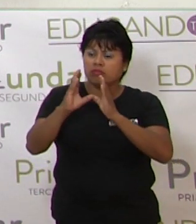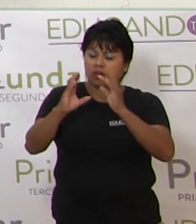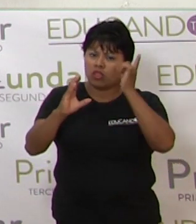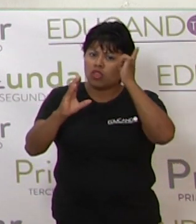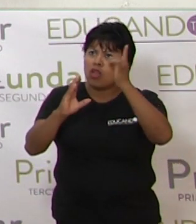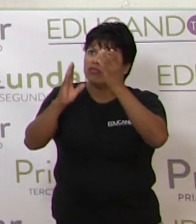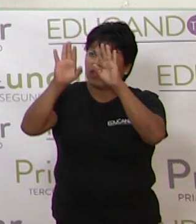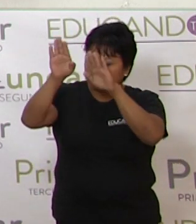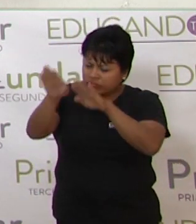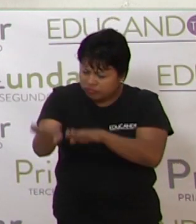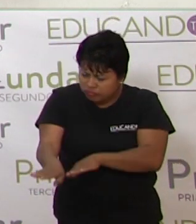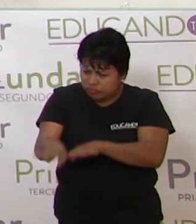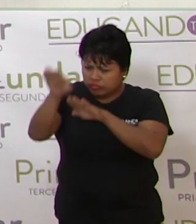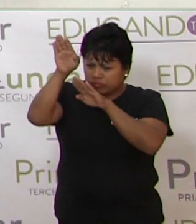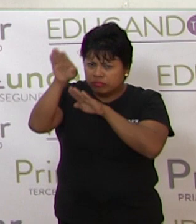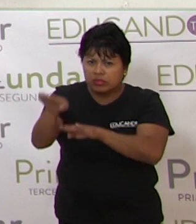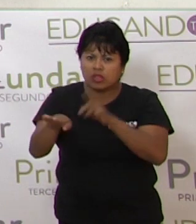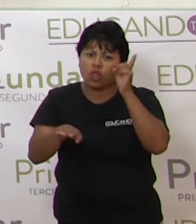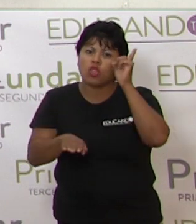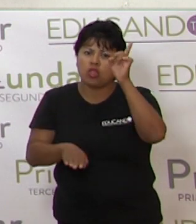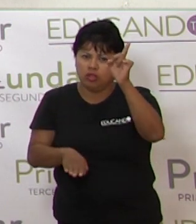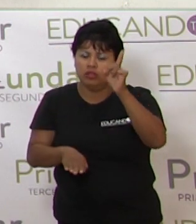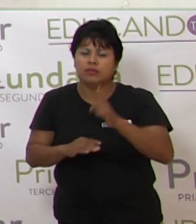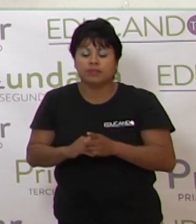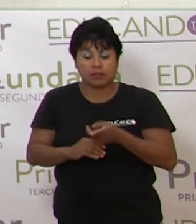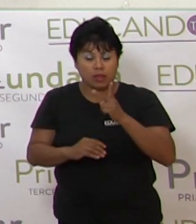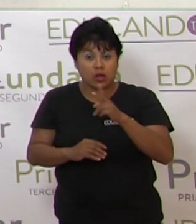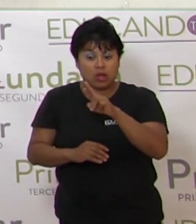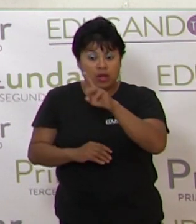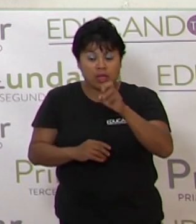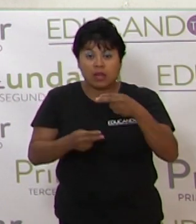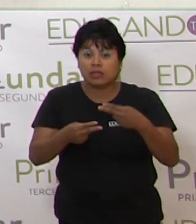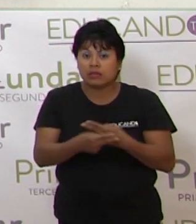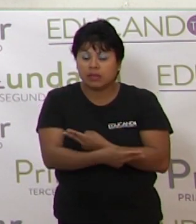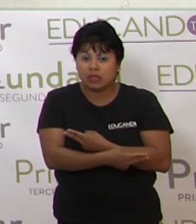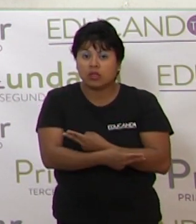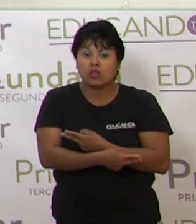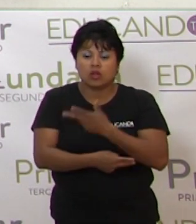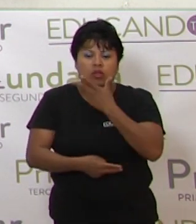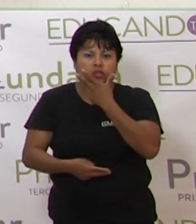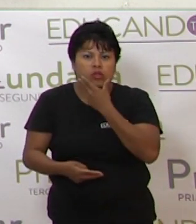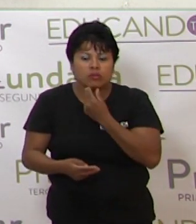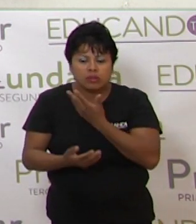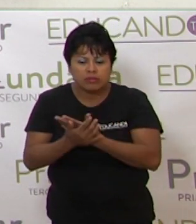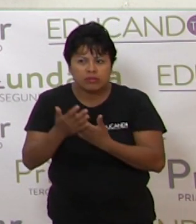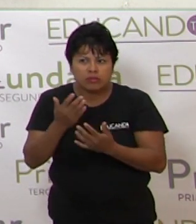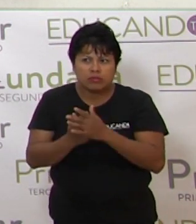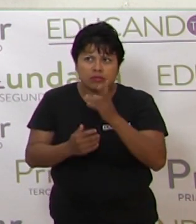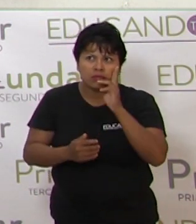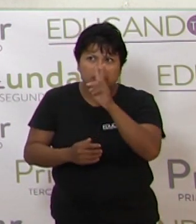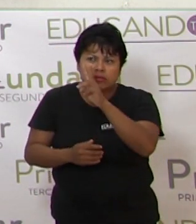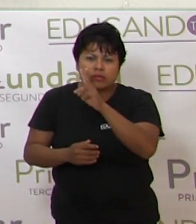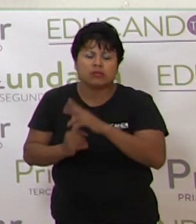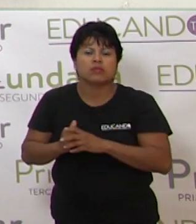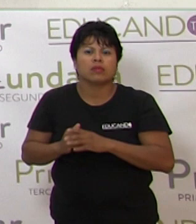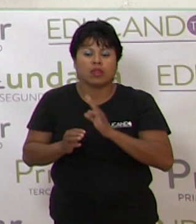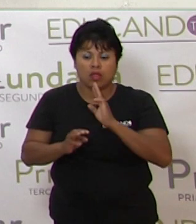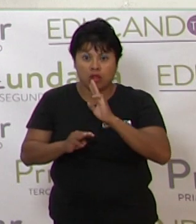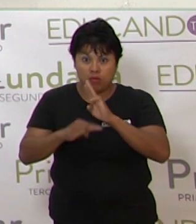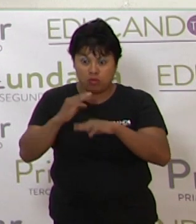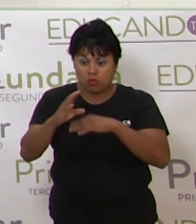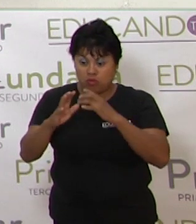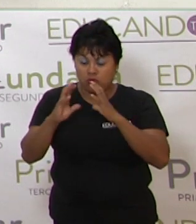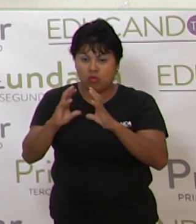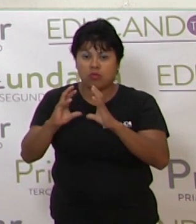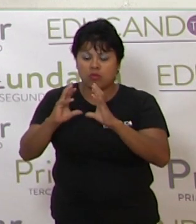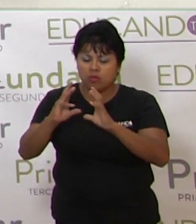Dios, Jesucristo. Pero en el Renacimiento, los hombres empiezan a darse cuenta y entonces el mundo empieza a